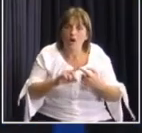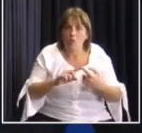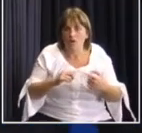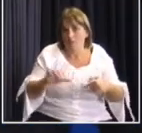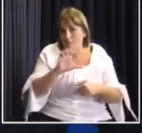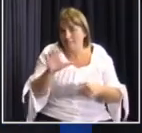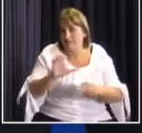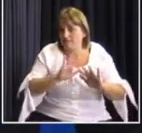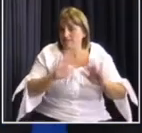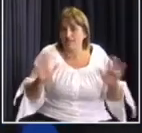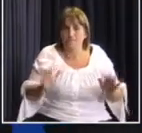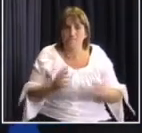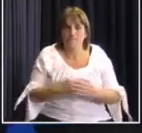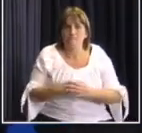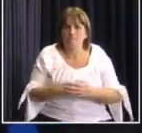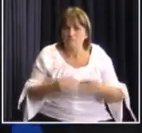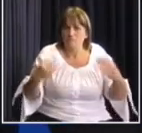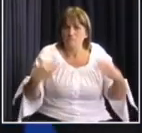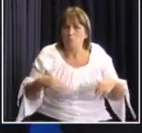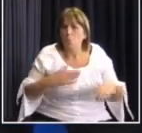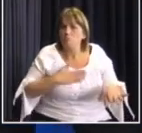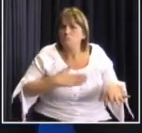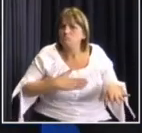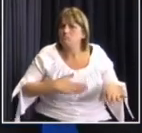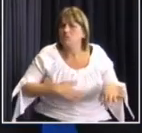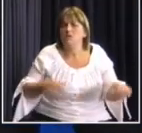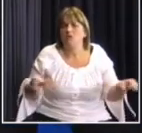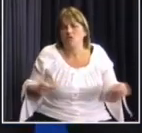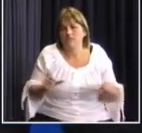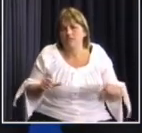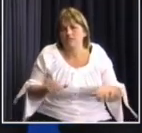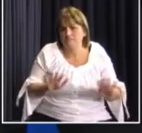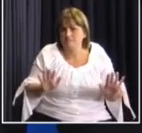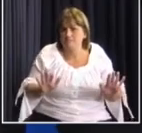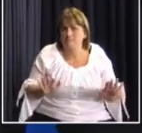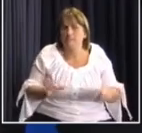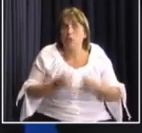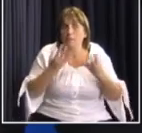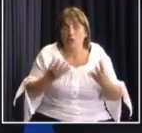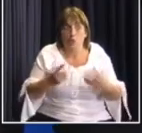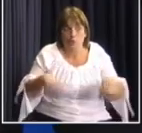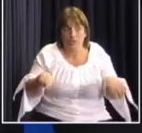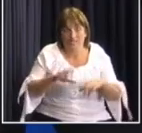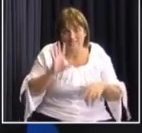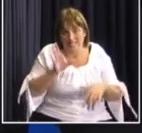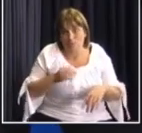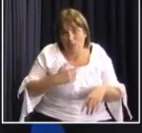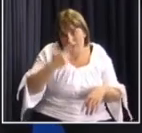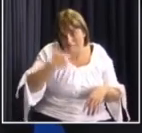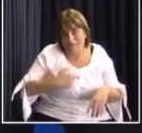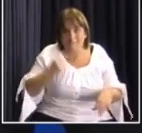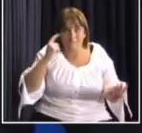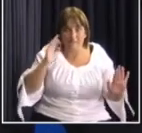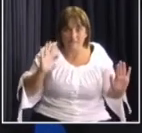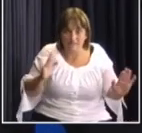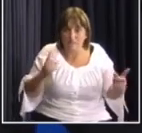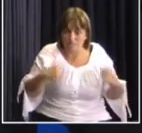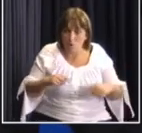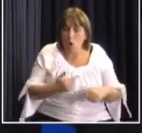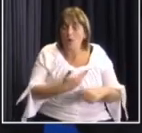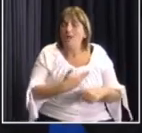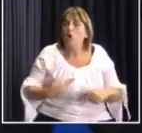la empresa estamos satisfechos estamos tranquilos de haber hecho lo posible obviamente ustedes saben cuál es nuestra posición por eso el